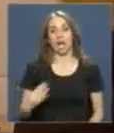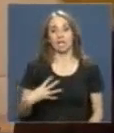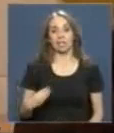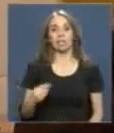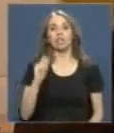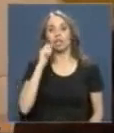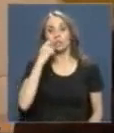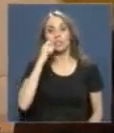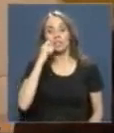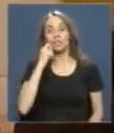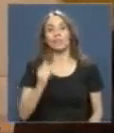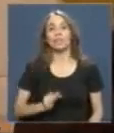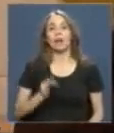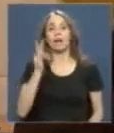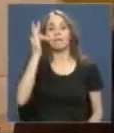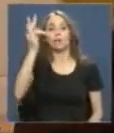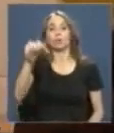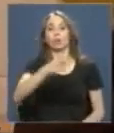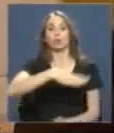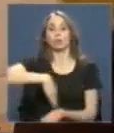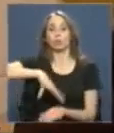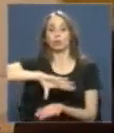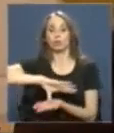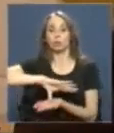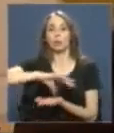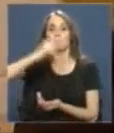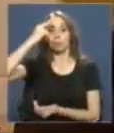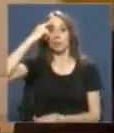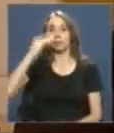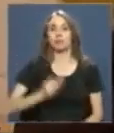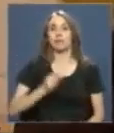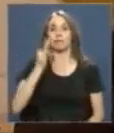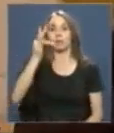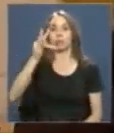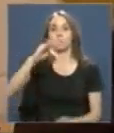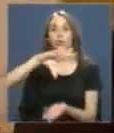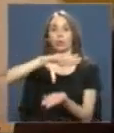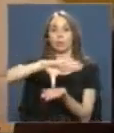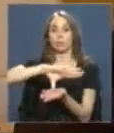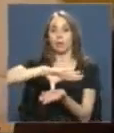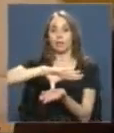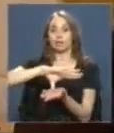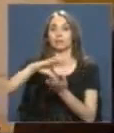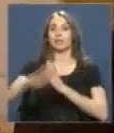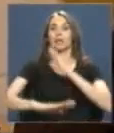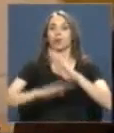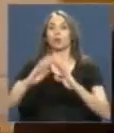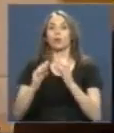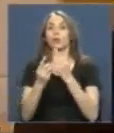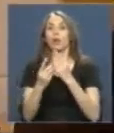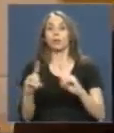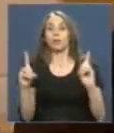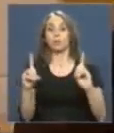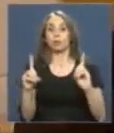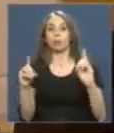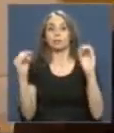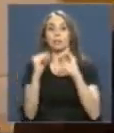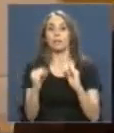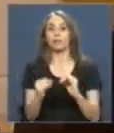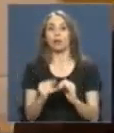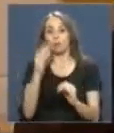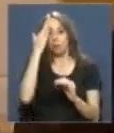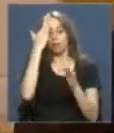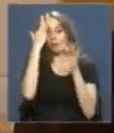en definitiva, el futuro de nuestro país. Y pensar en el futuro de nuestro país tiene que ver con resguardar la democracia de una manera